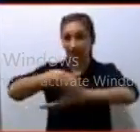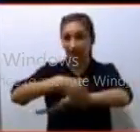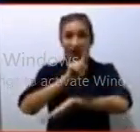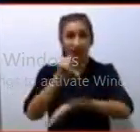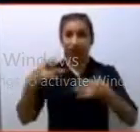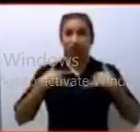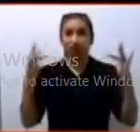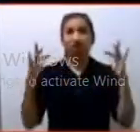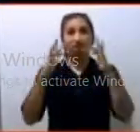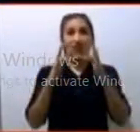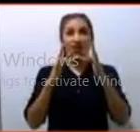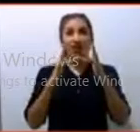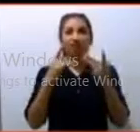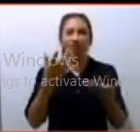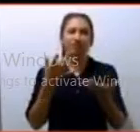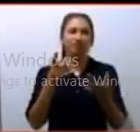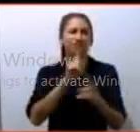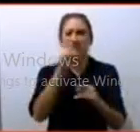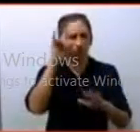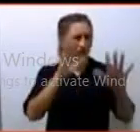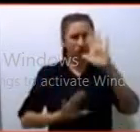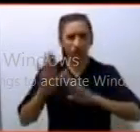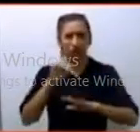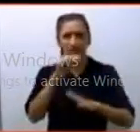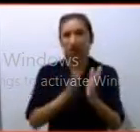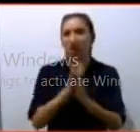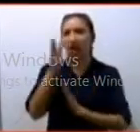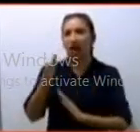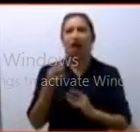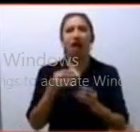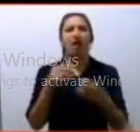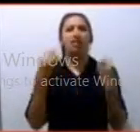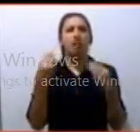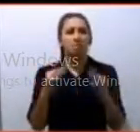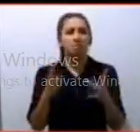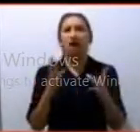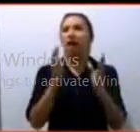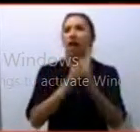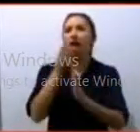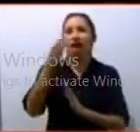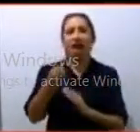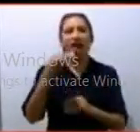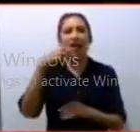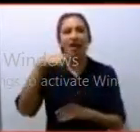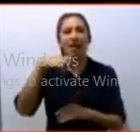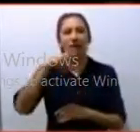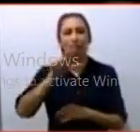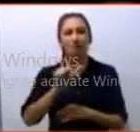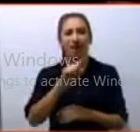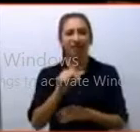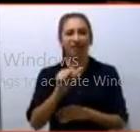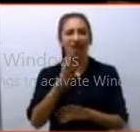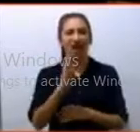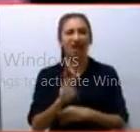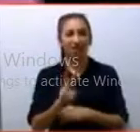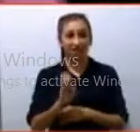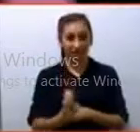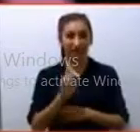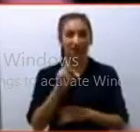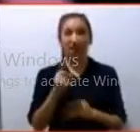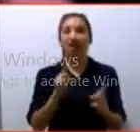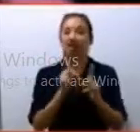no tienes conexión, tú eres una persona más clásica, no pasa nada. Anda a Plaza Vea, anda a Promart, anda a Inca Farma, que hemos estado un poquito bajos en ese canal, y